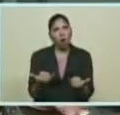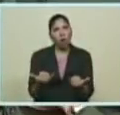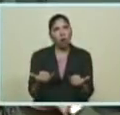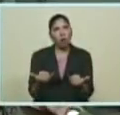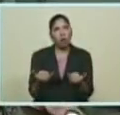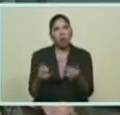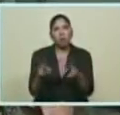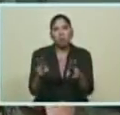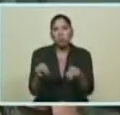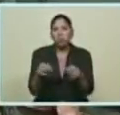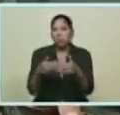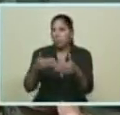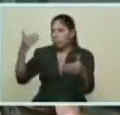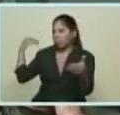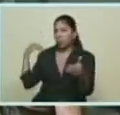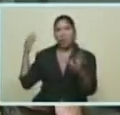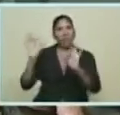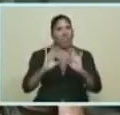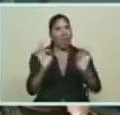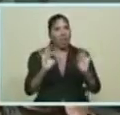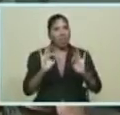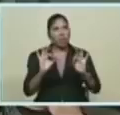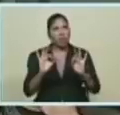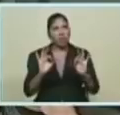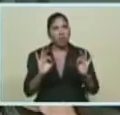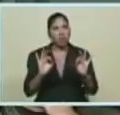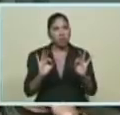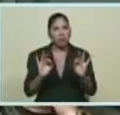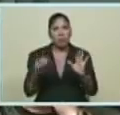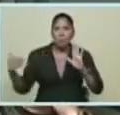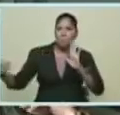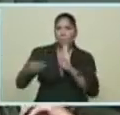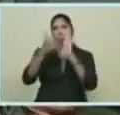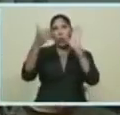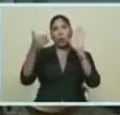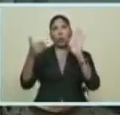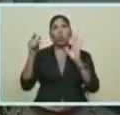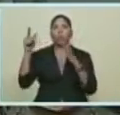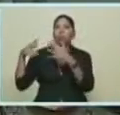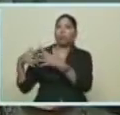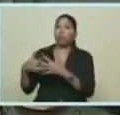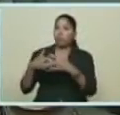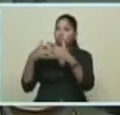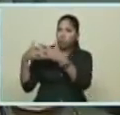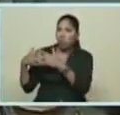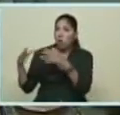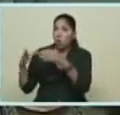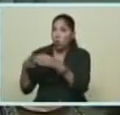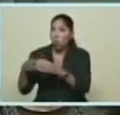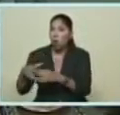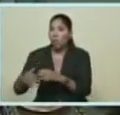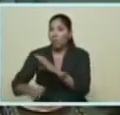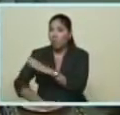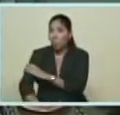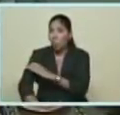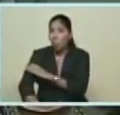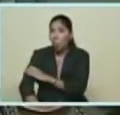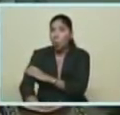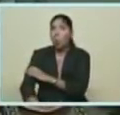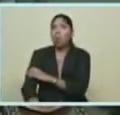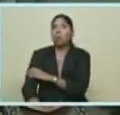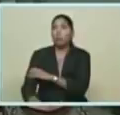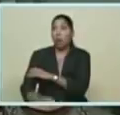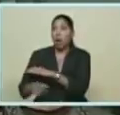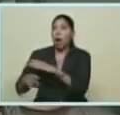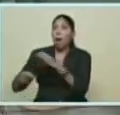había sido víctima de una agresión de la oligarquía, de la derecha,